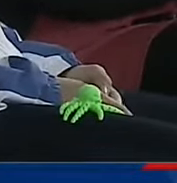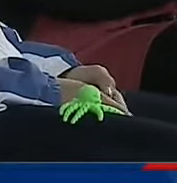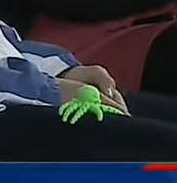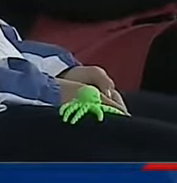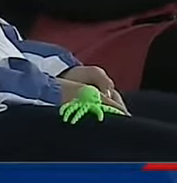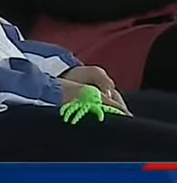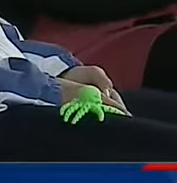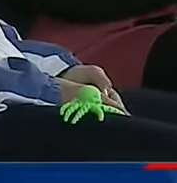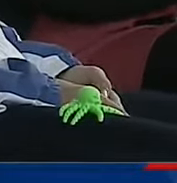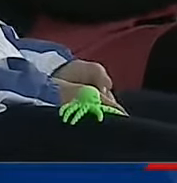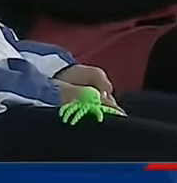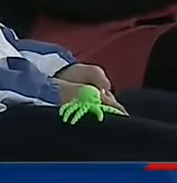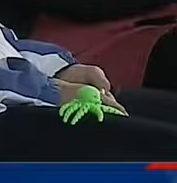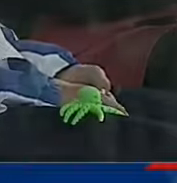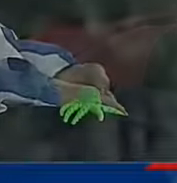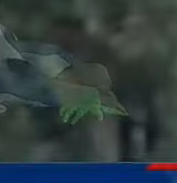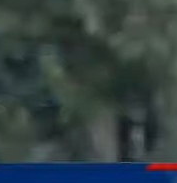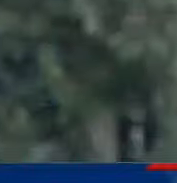Lo que fue el desarrollo